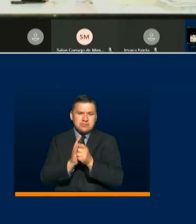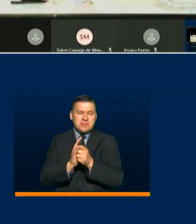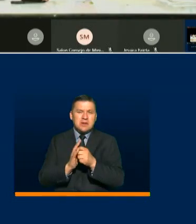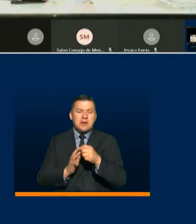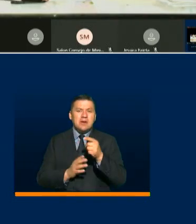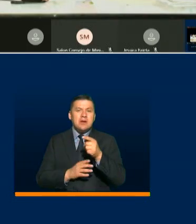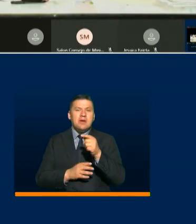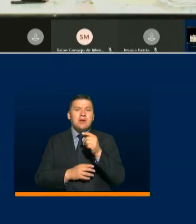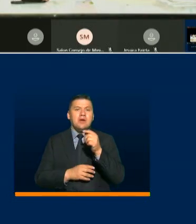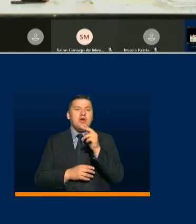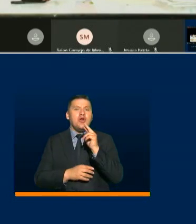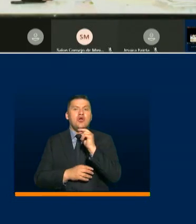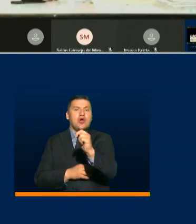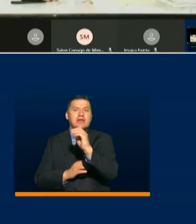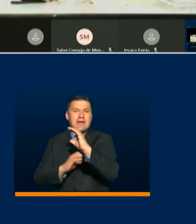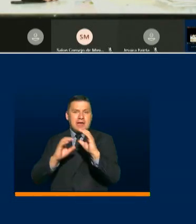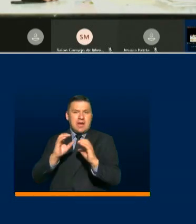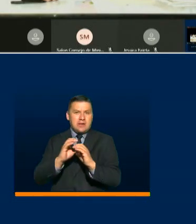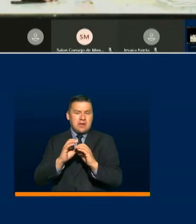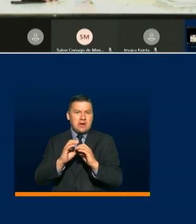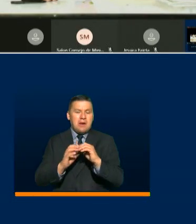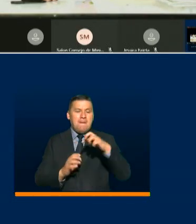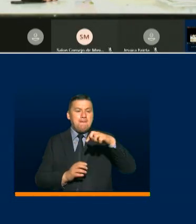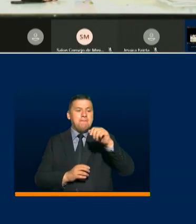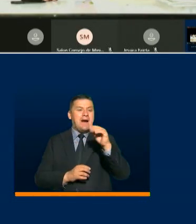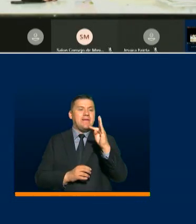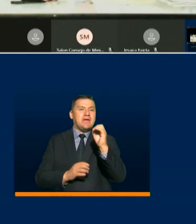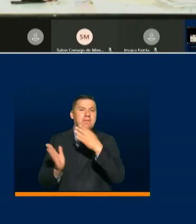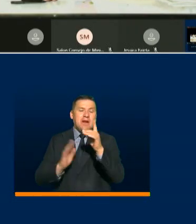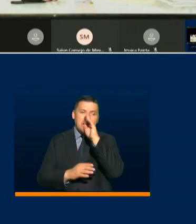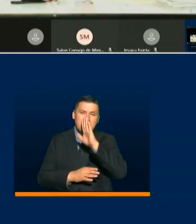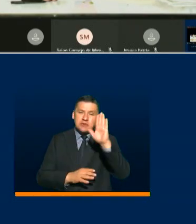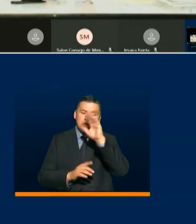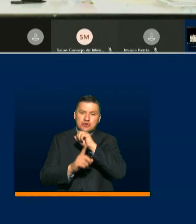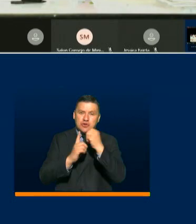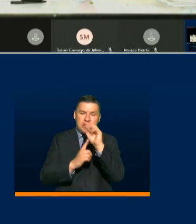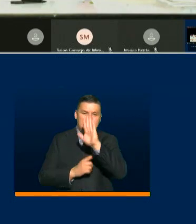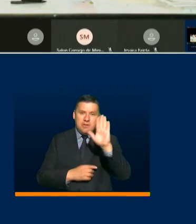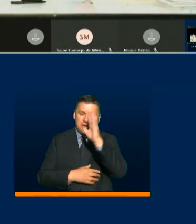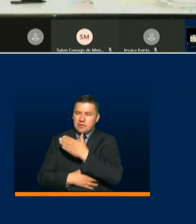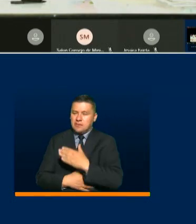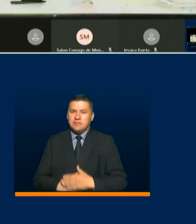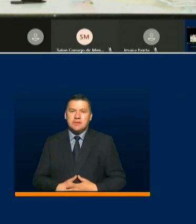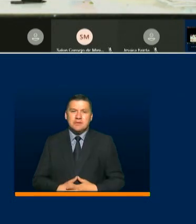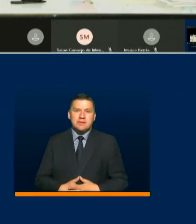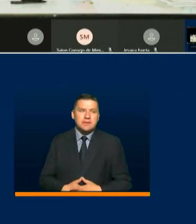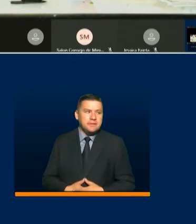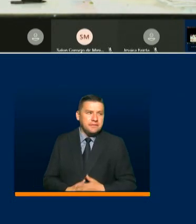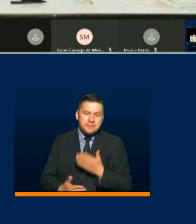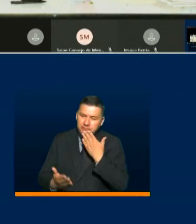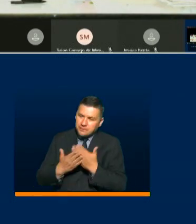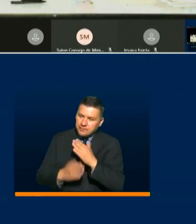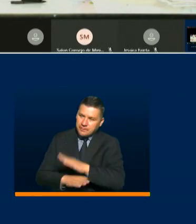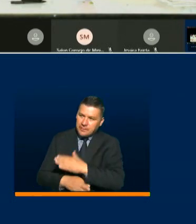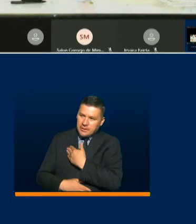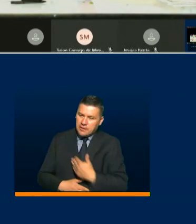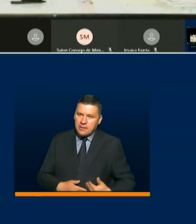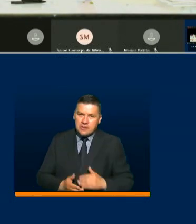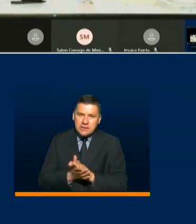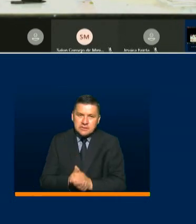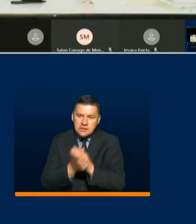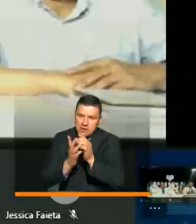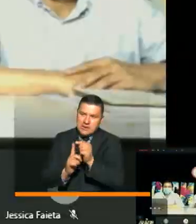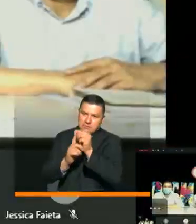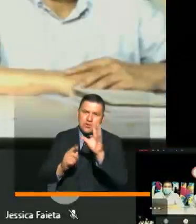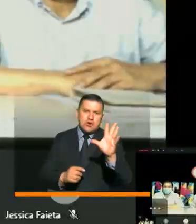POET del norte del Cauca y el Alto Patía como el plan social para el departamento. Buenas tardes, presidente. Un saludo muy